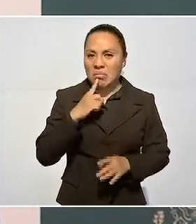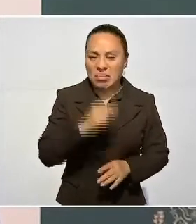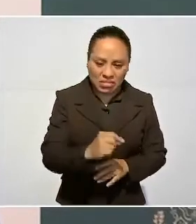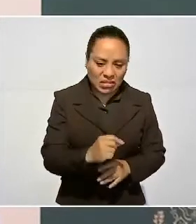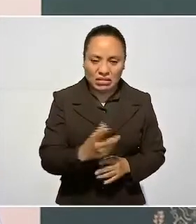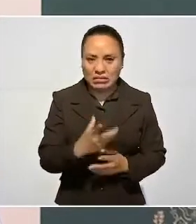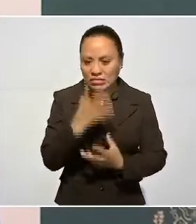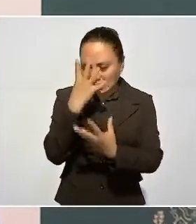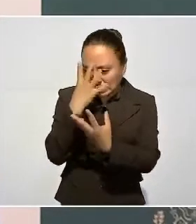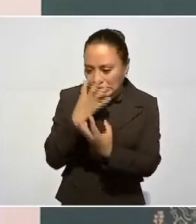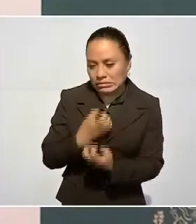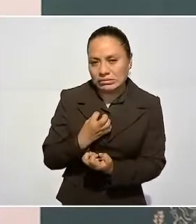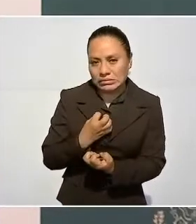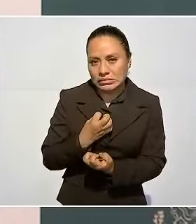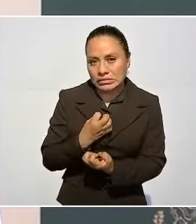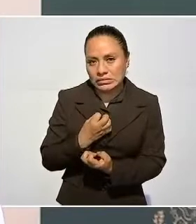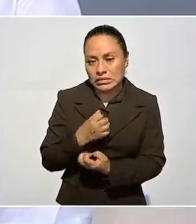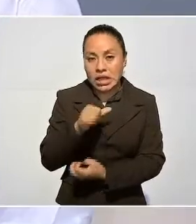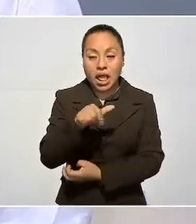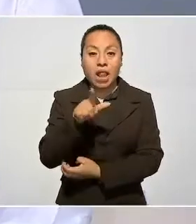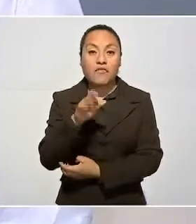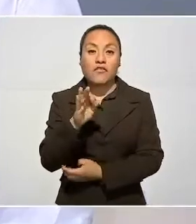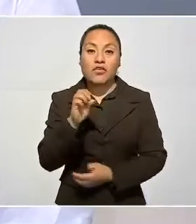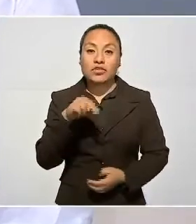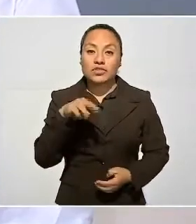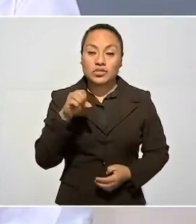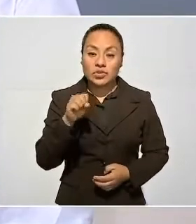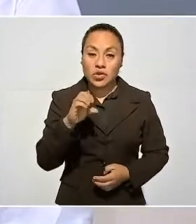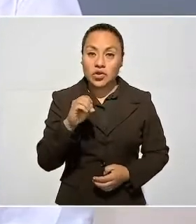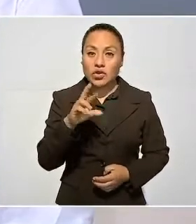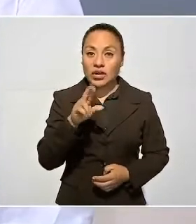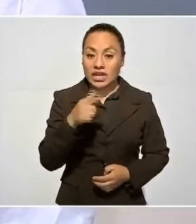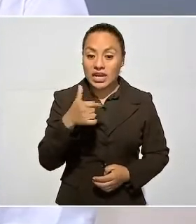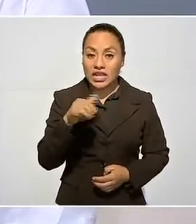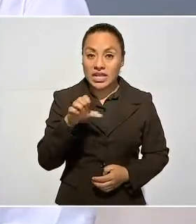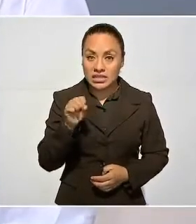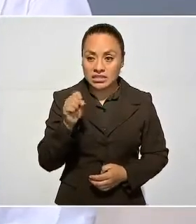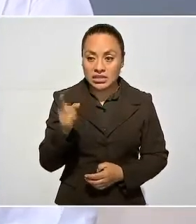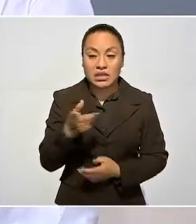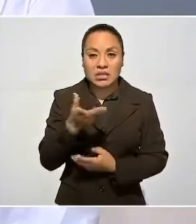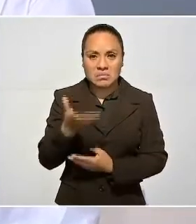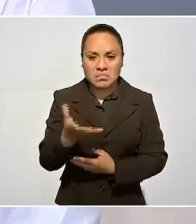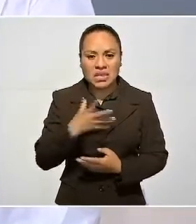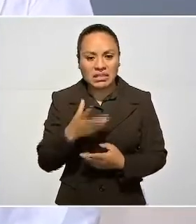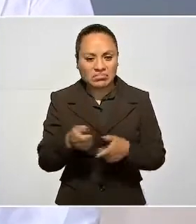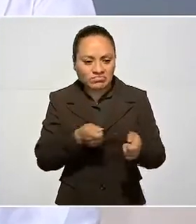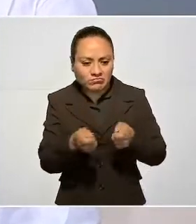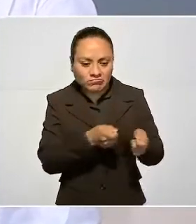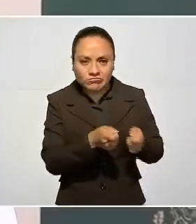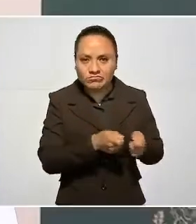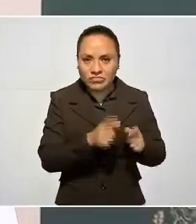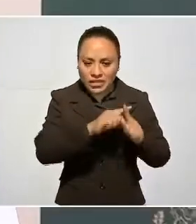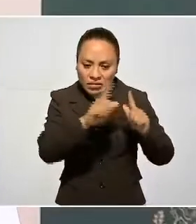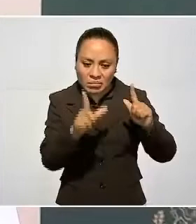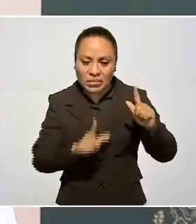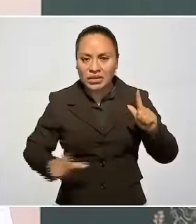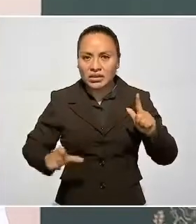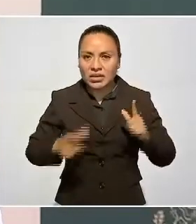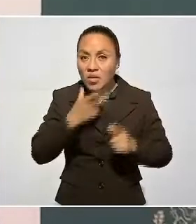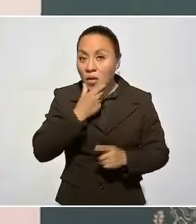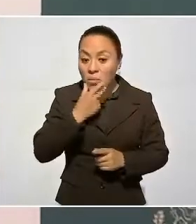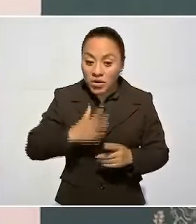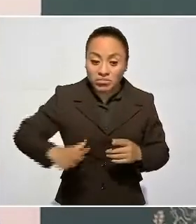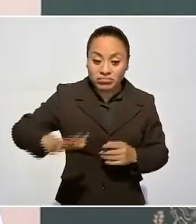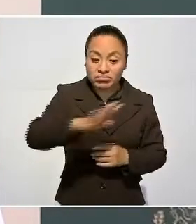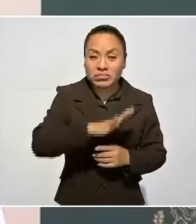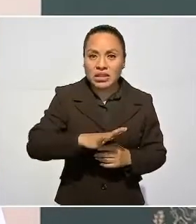amarguras. Alfonso Reyes, quien pidió tomar el pulso de la patria en todos los hombres y en